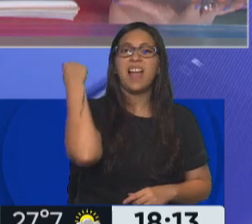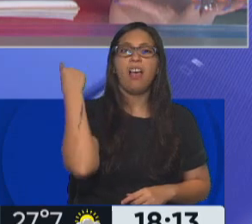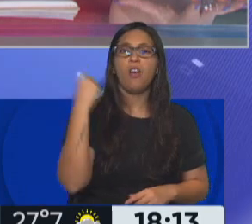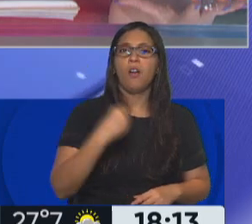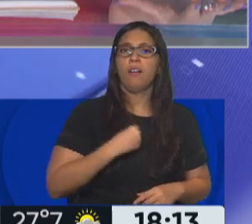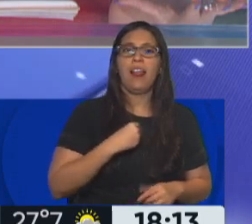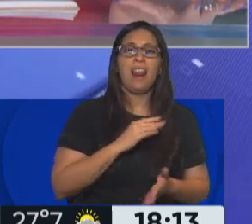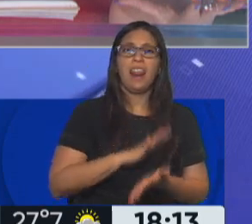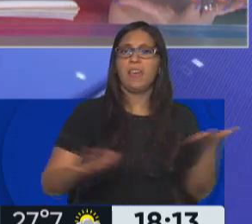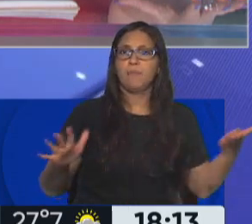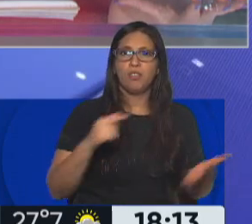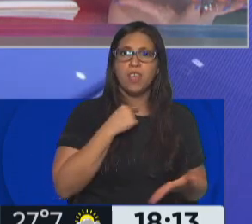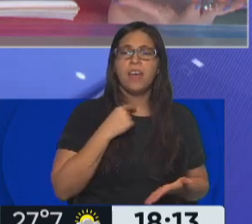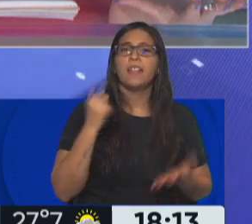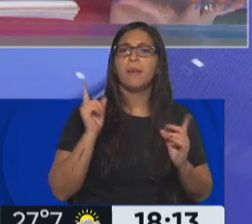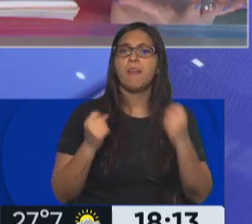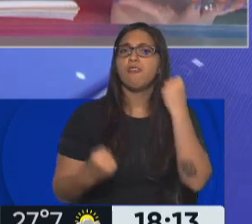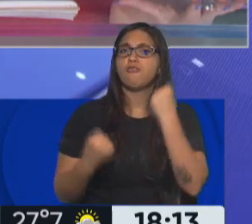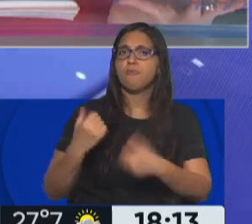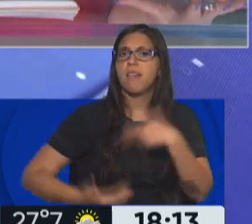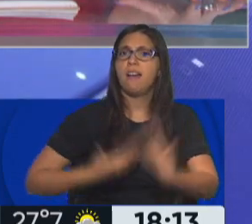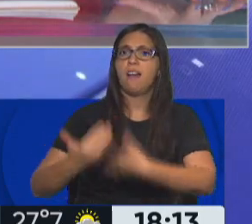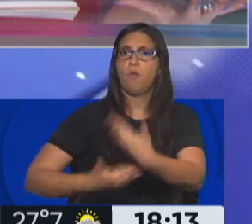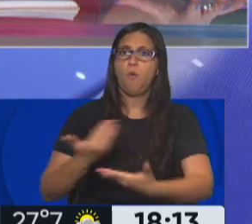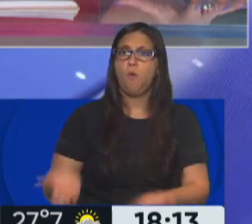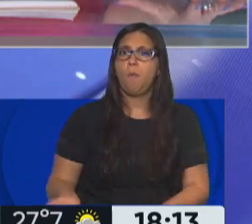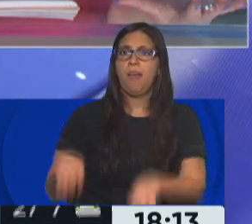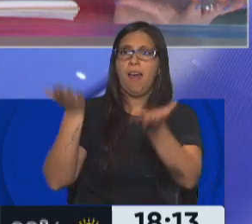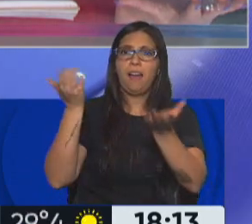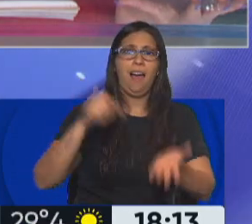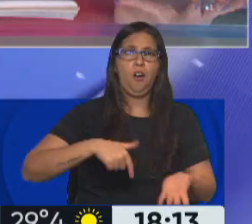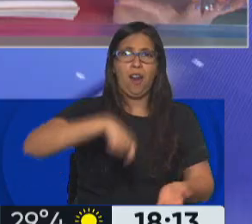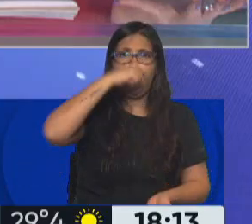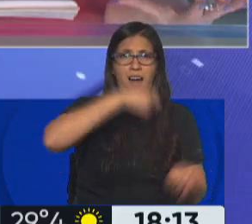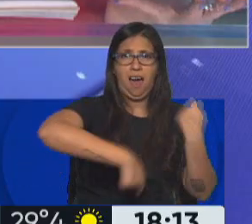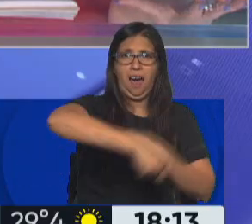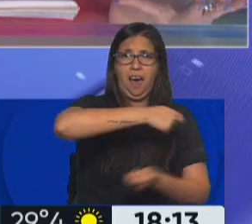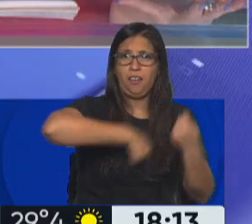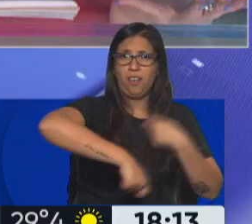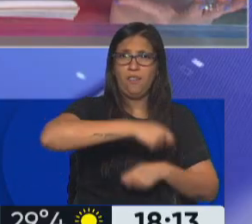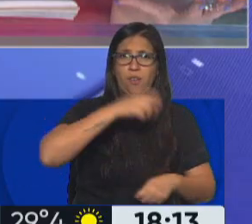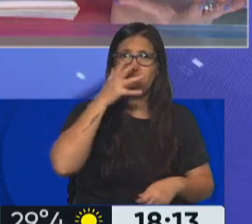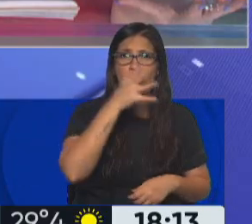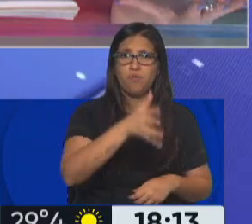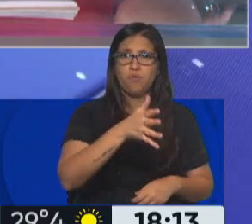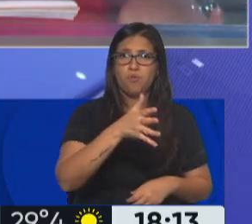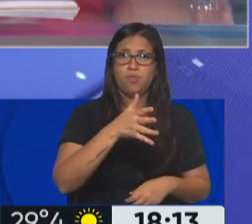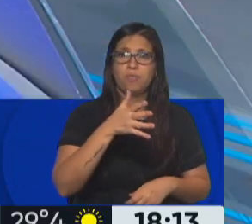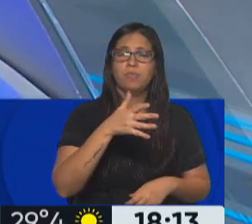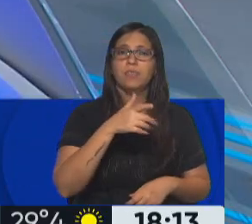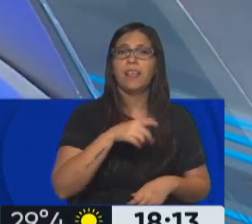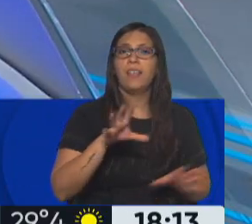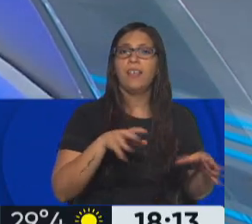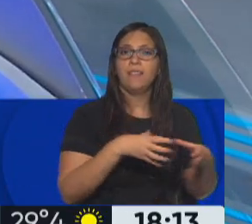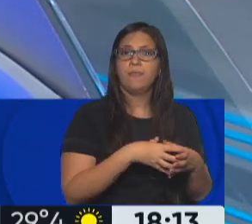la reconstrucción económica, ¿sí? Hablamos de casi un narcoestado, ¿sí?, cuya principal producción era la de Captagón, que estaba en